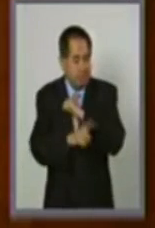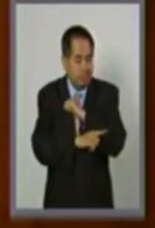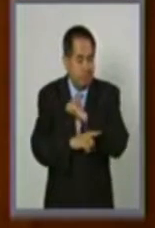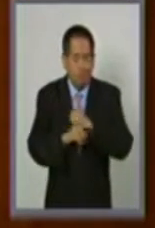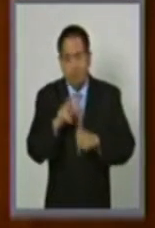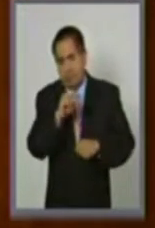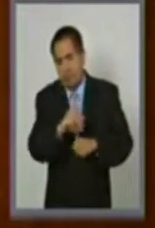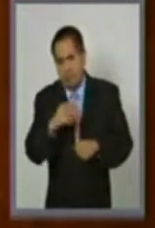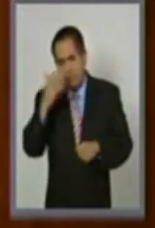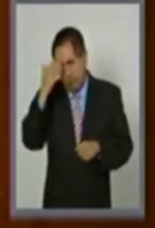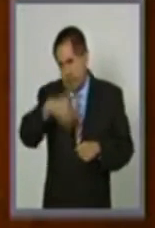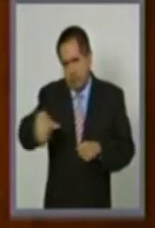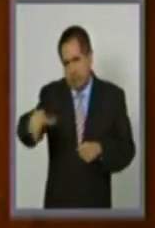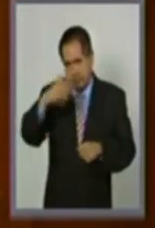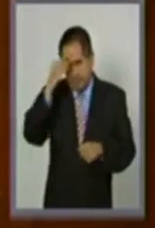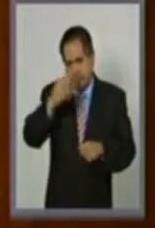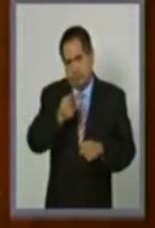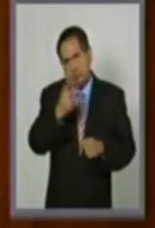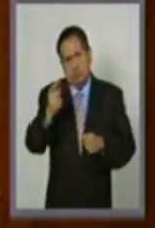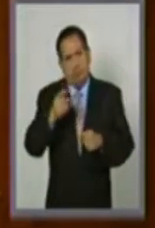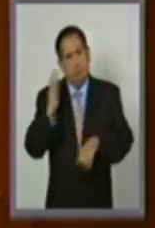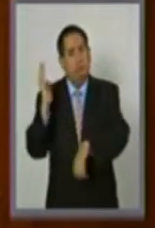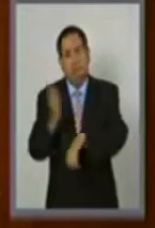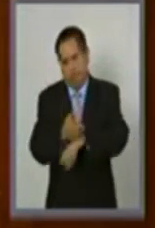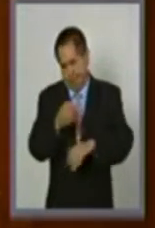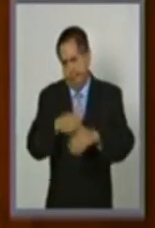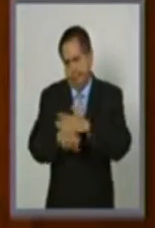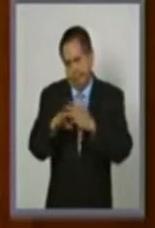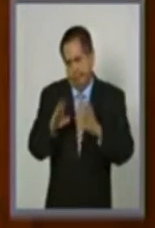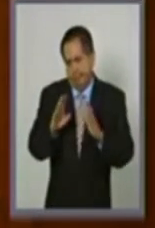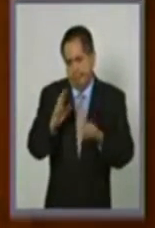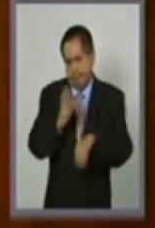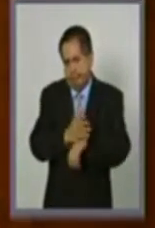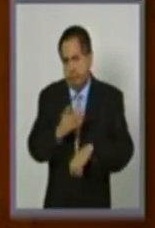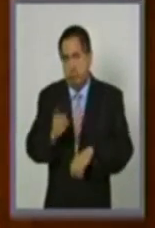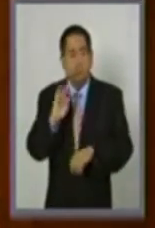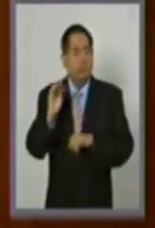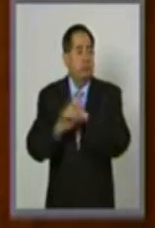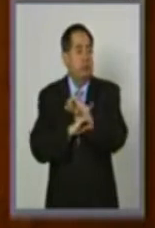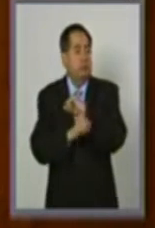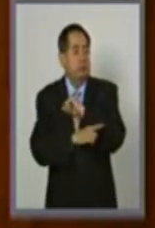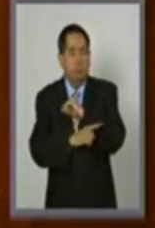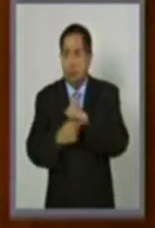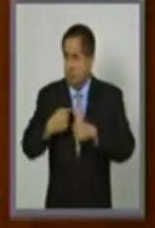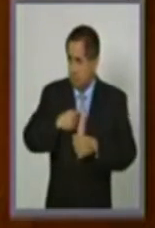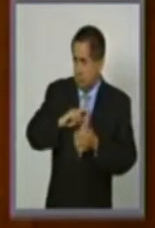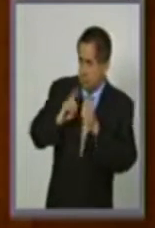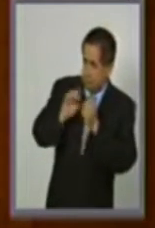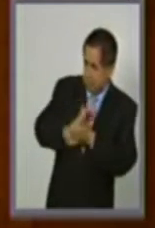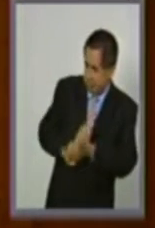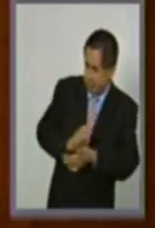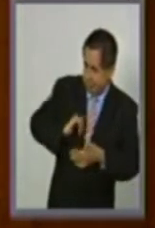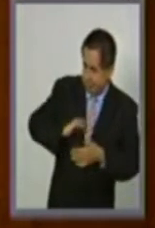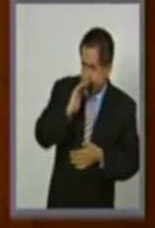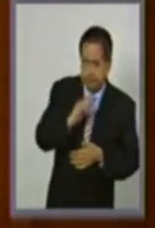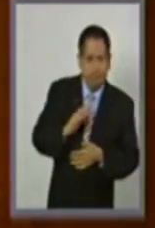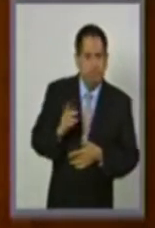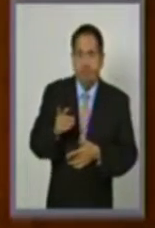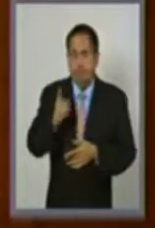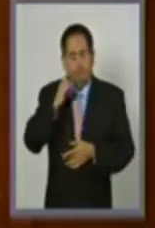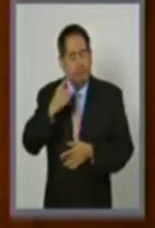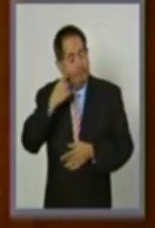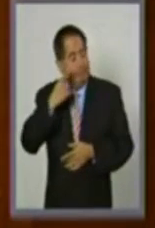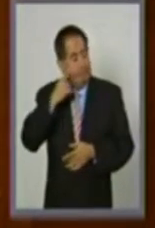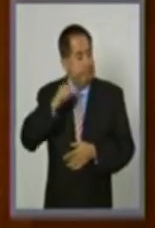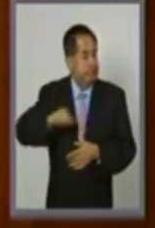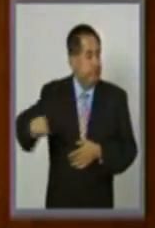Esto ya saben, por fin hay toda una penalidad. El embarazo, la discriminación por embarazo es permanentemente